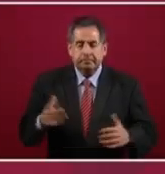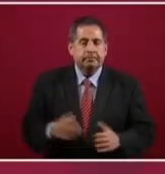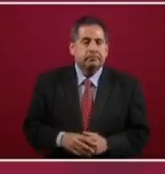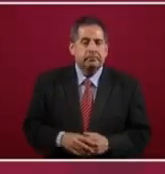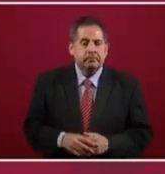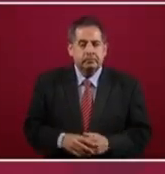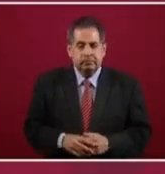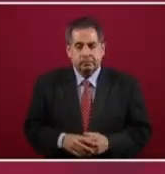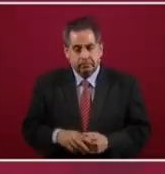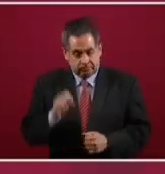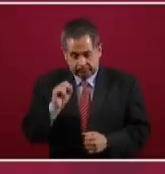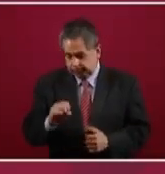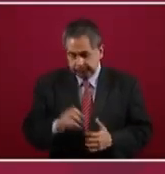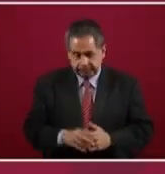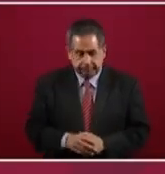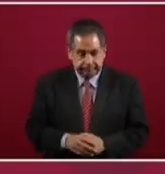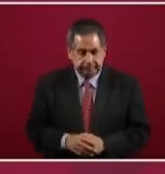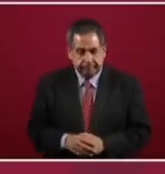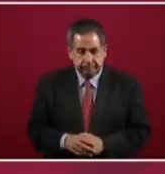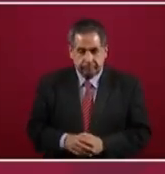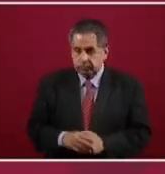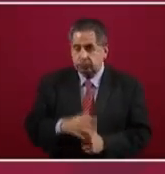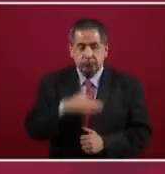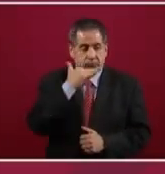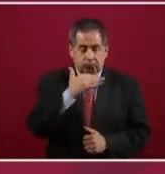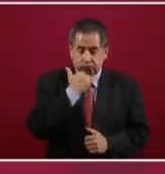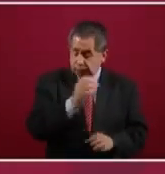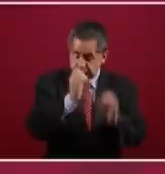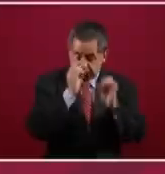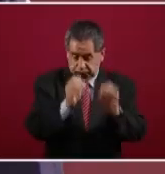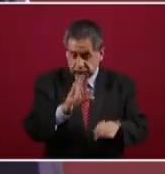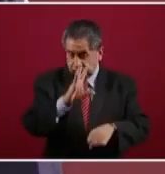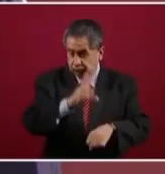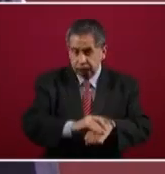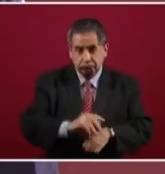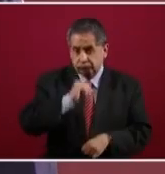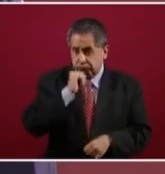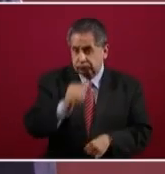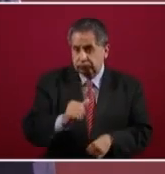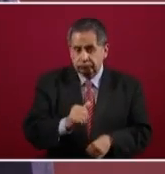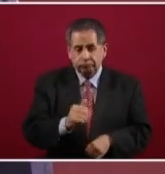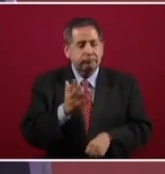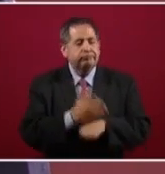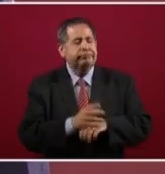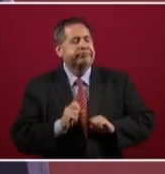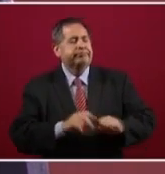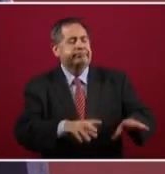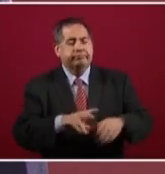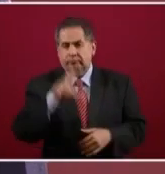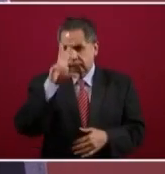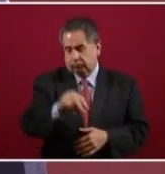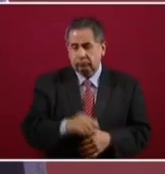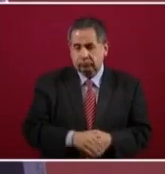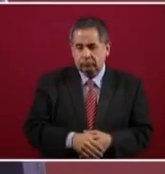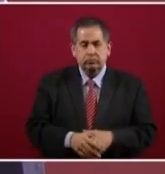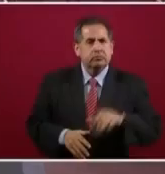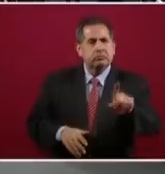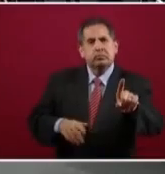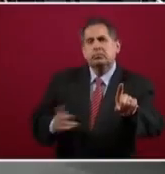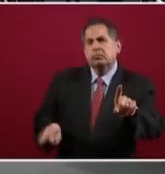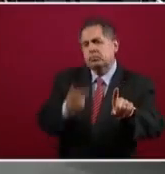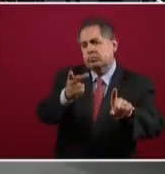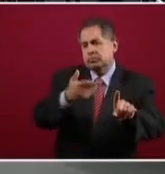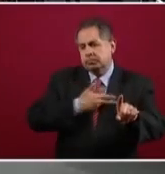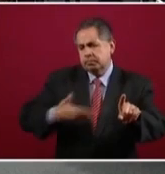Entonces, sí, cero corrupción, cero impunidad. Porque además usted ha dicho,